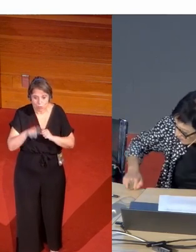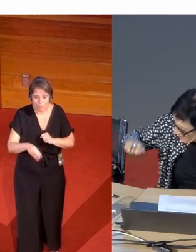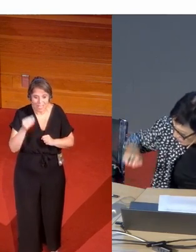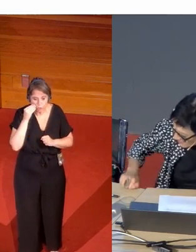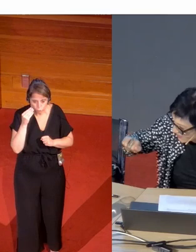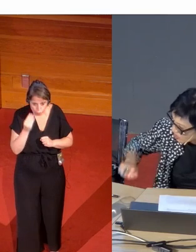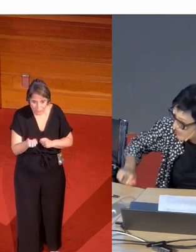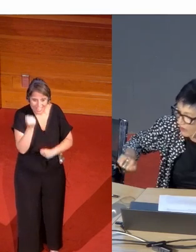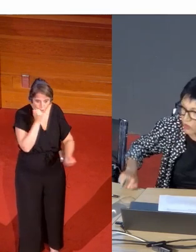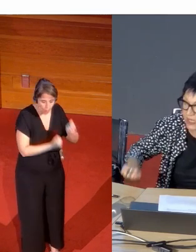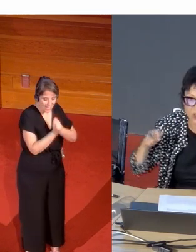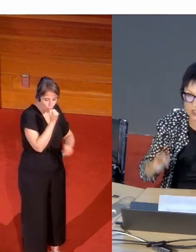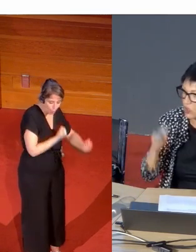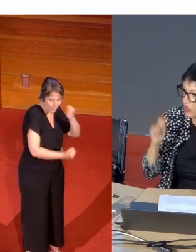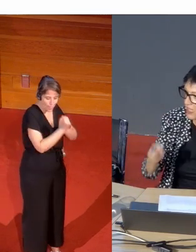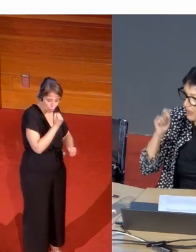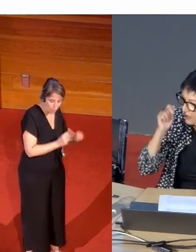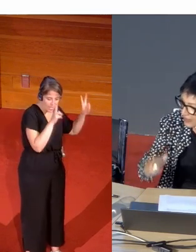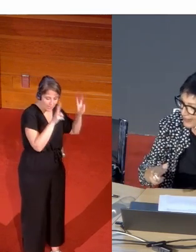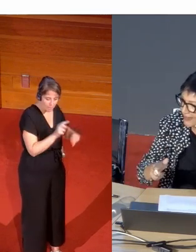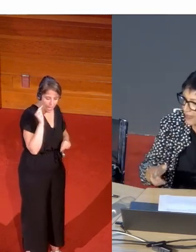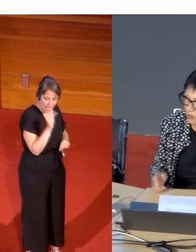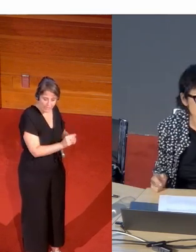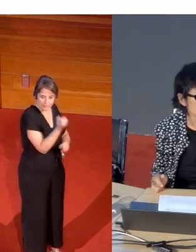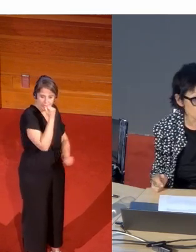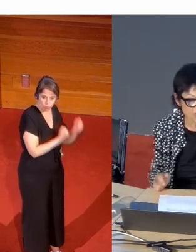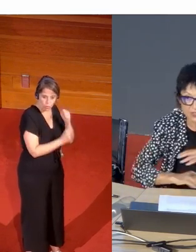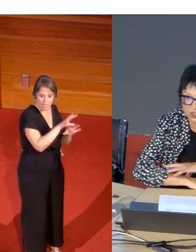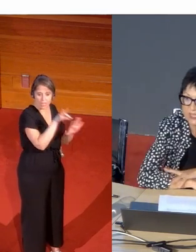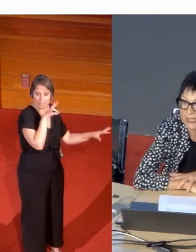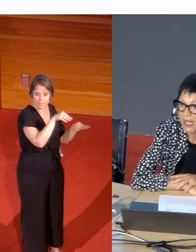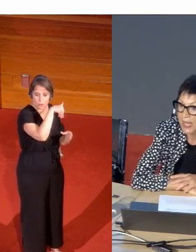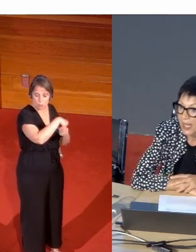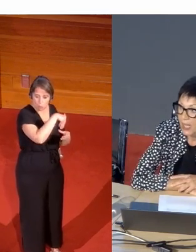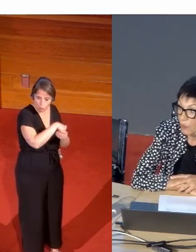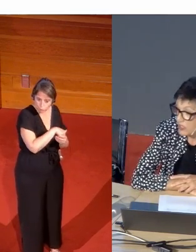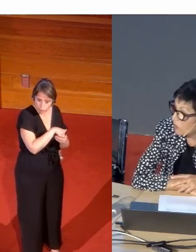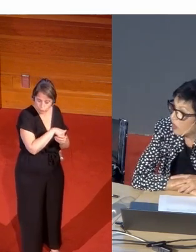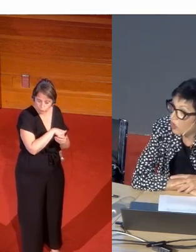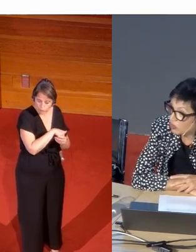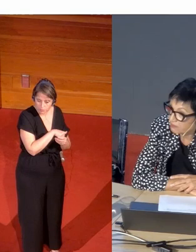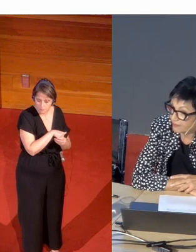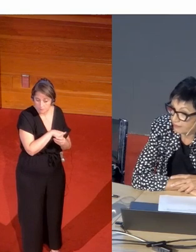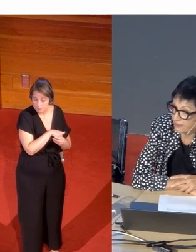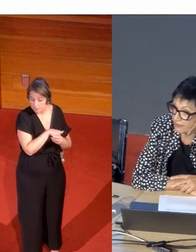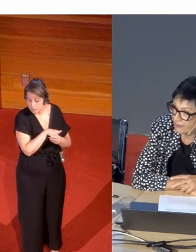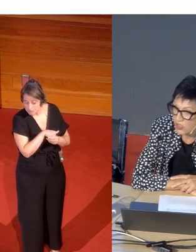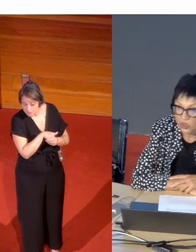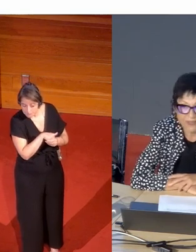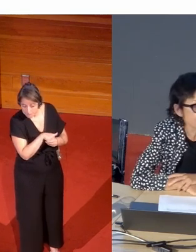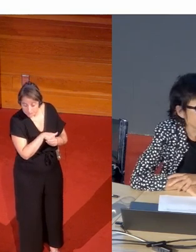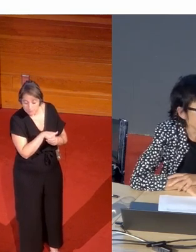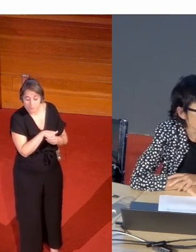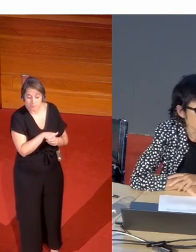que hablar de economía de economía de economía de economía porque eso es lo que lleva decide el voto de los electores Pues a lo mejor